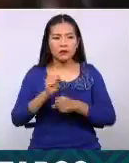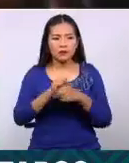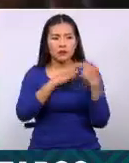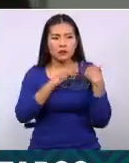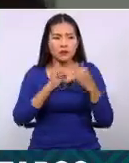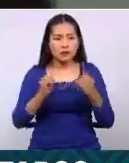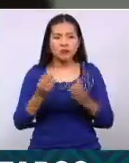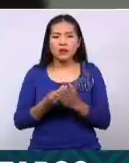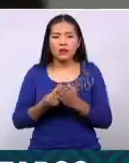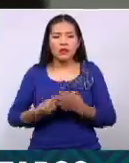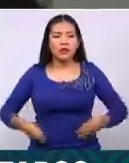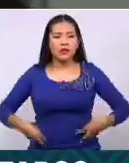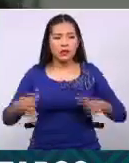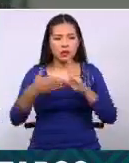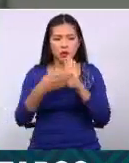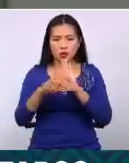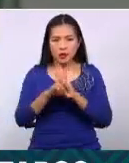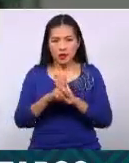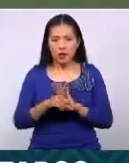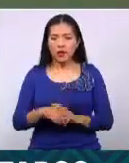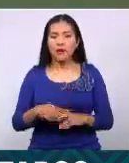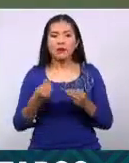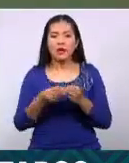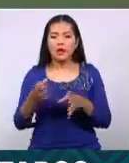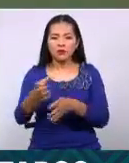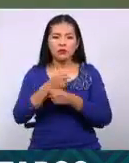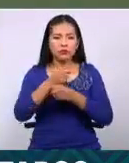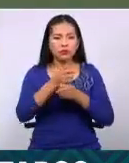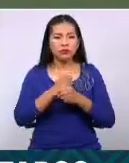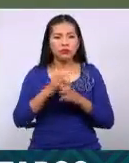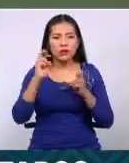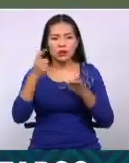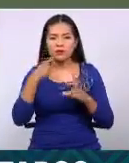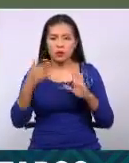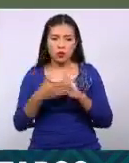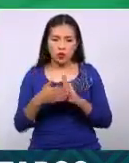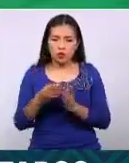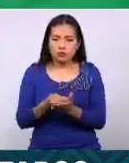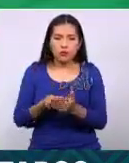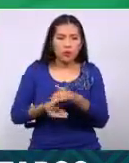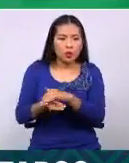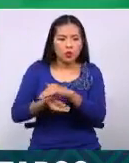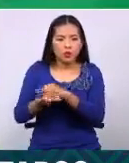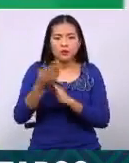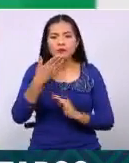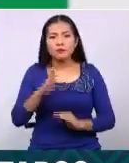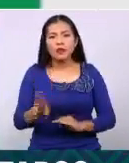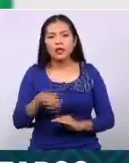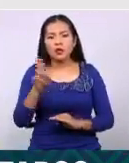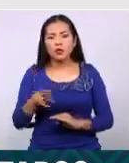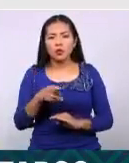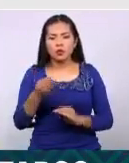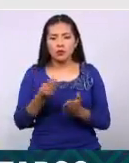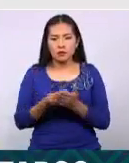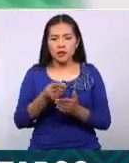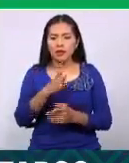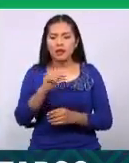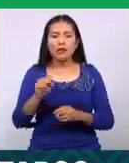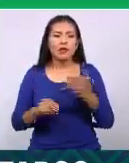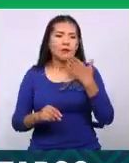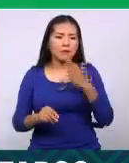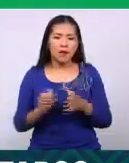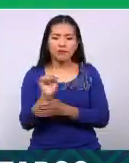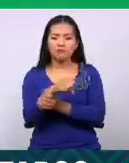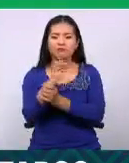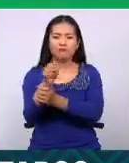legitimación de ganancias ilícitas recepción de delitos provenientes de la corrupción malversación de fondos y uso indebido de